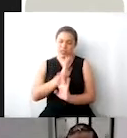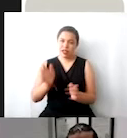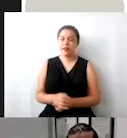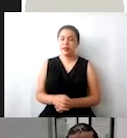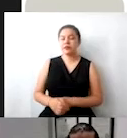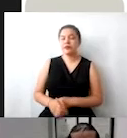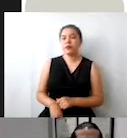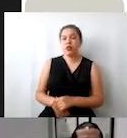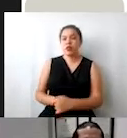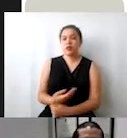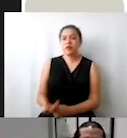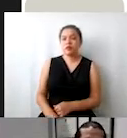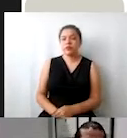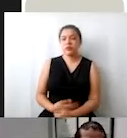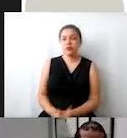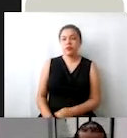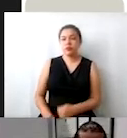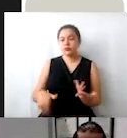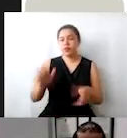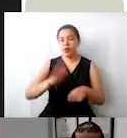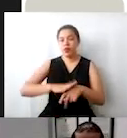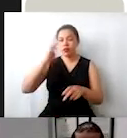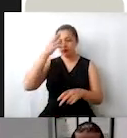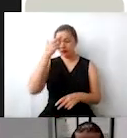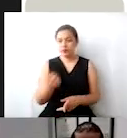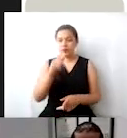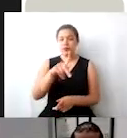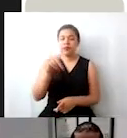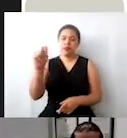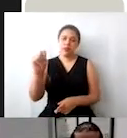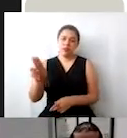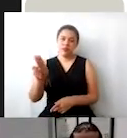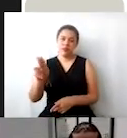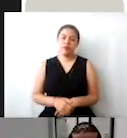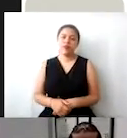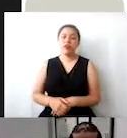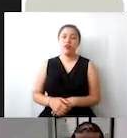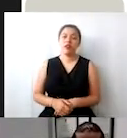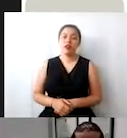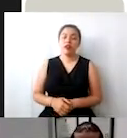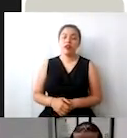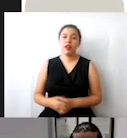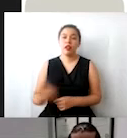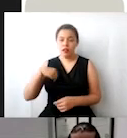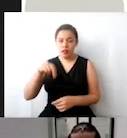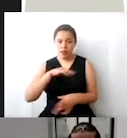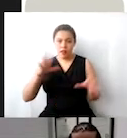principal razón era la PTU. Entonces, si recordamos, cuando empezaron a